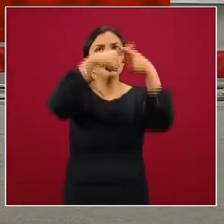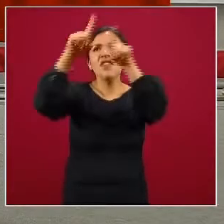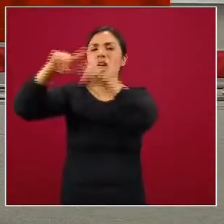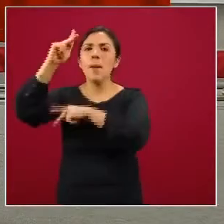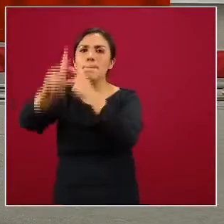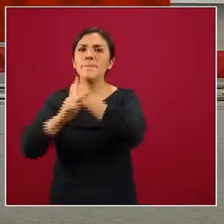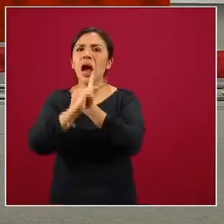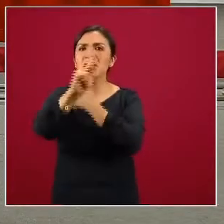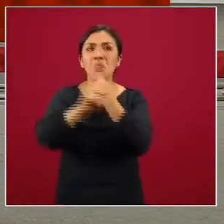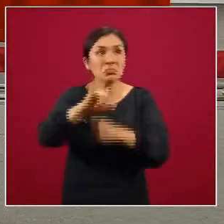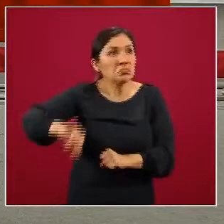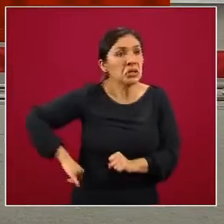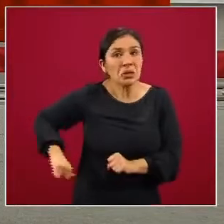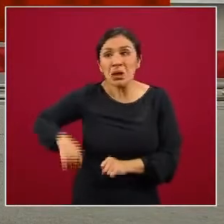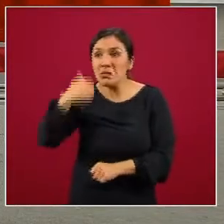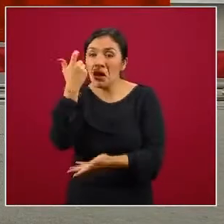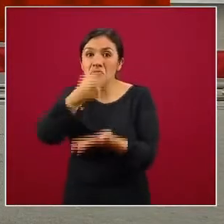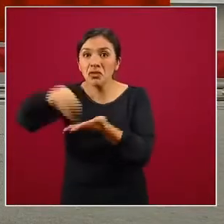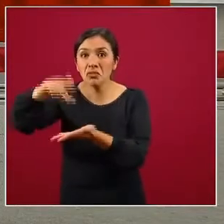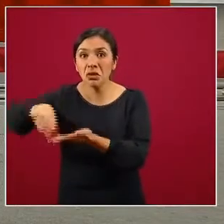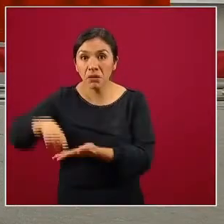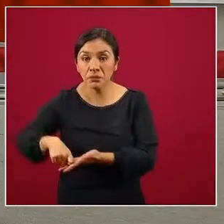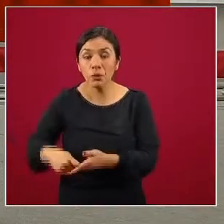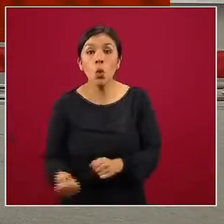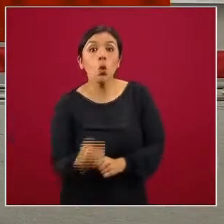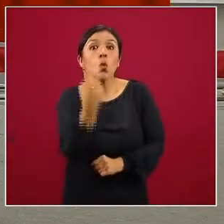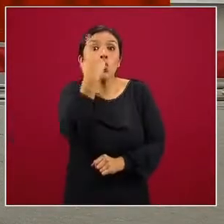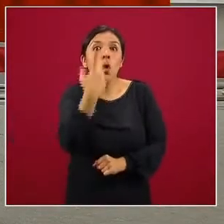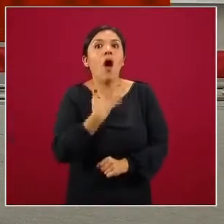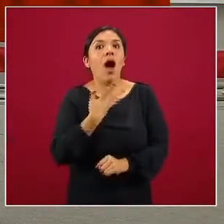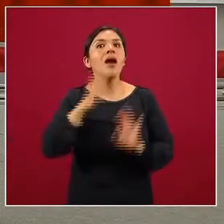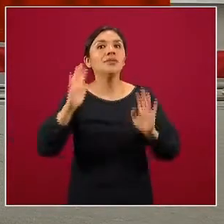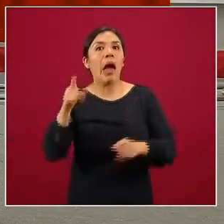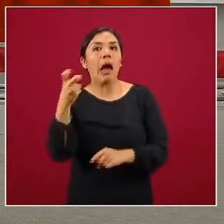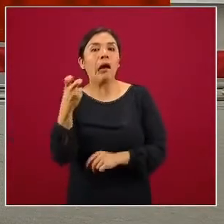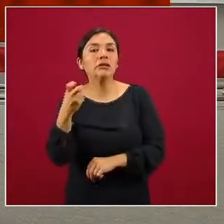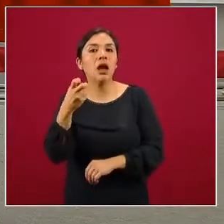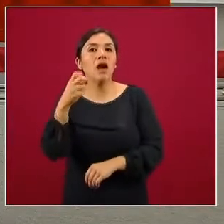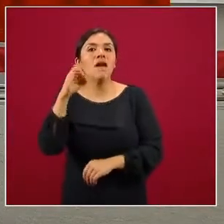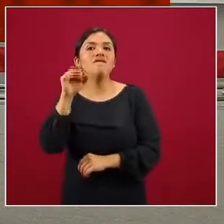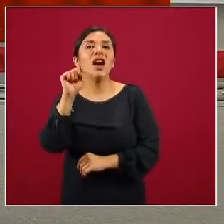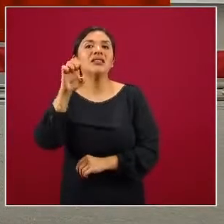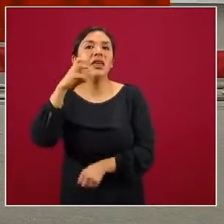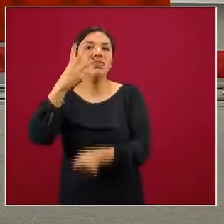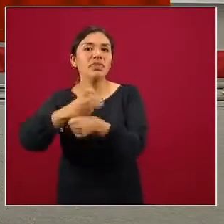países de interés, y hay al menos un producto que ya está en esta fase 3 avanzada.